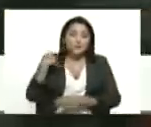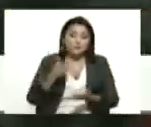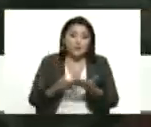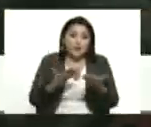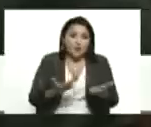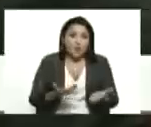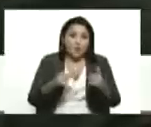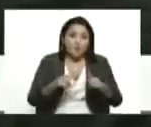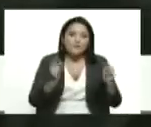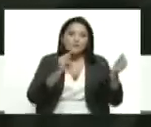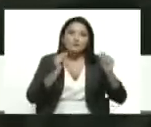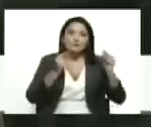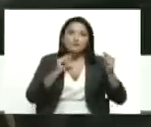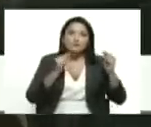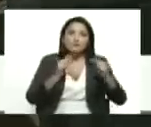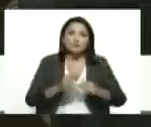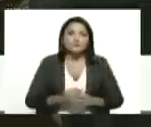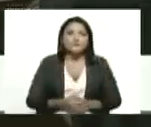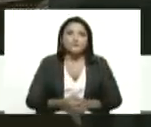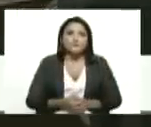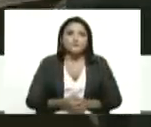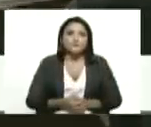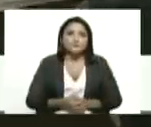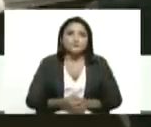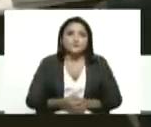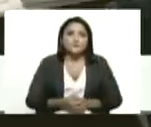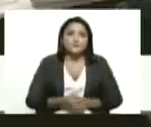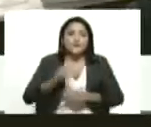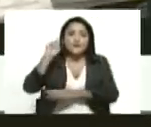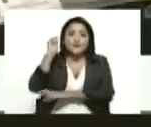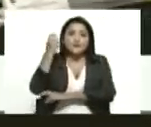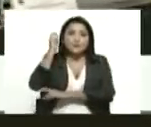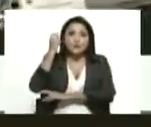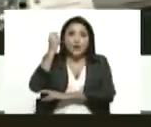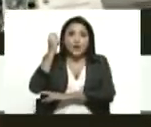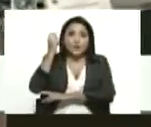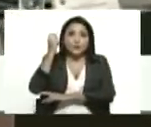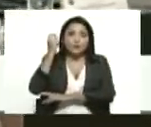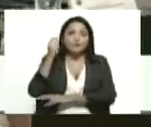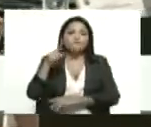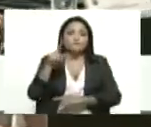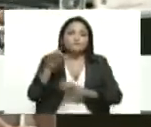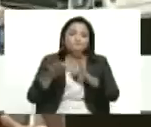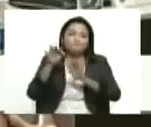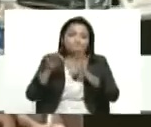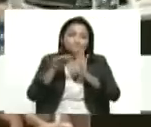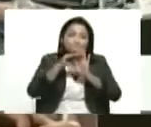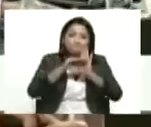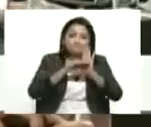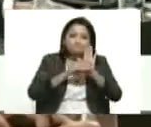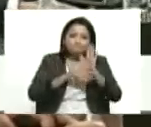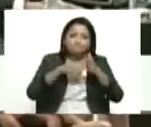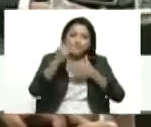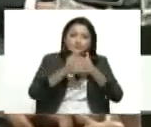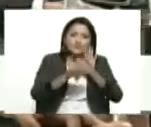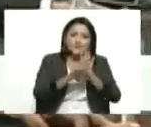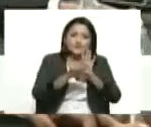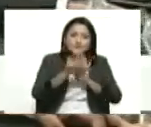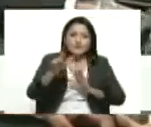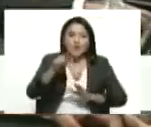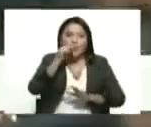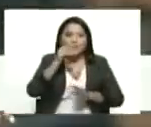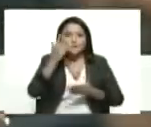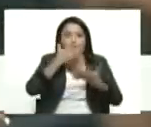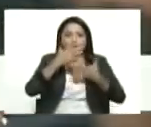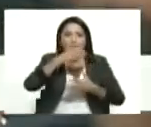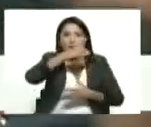hoy. Expone ante la Cámara de los Diputados y Diputadas el contenido de este proyecto. El diputado Diosdado